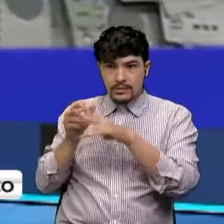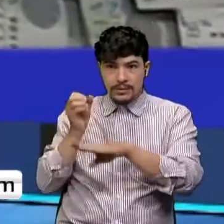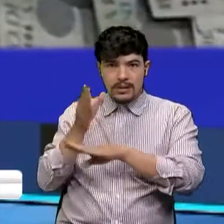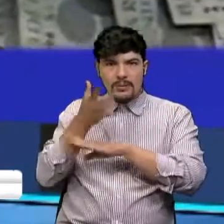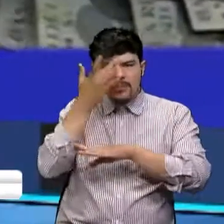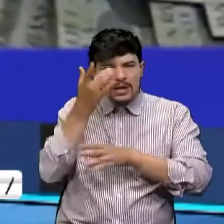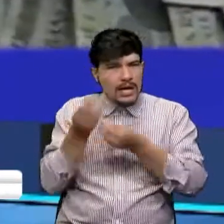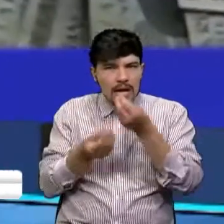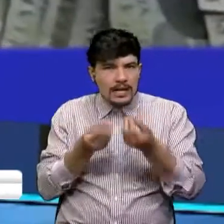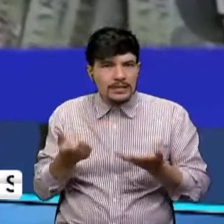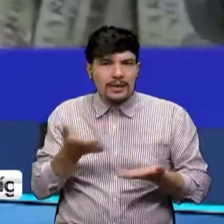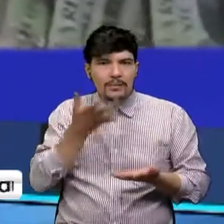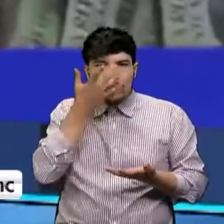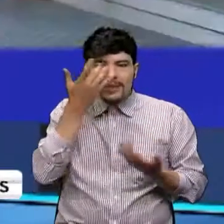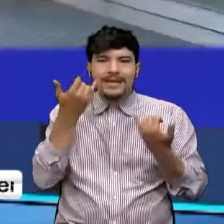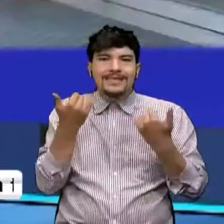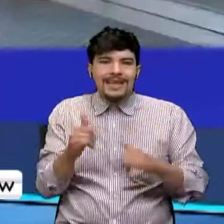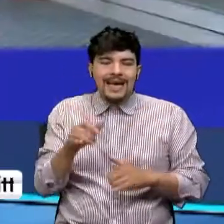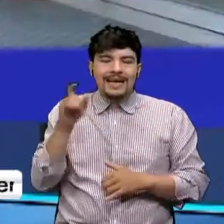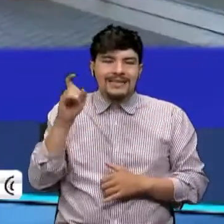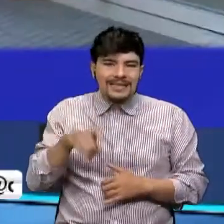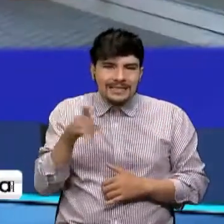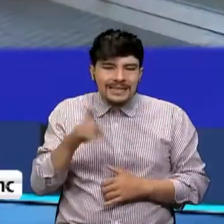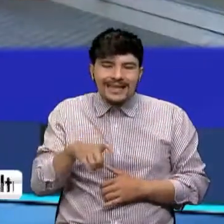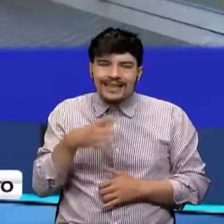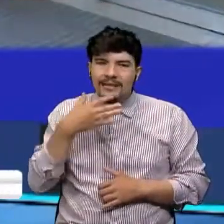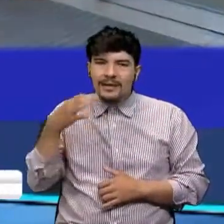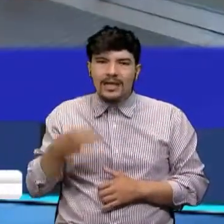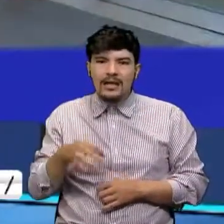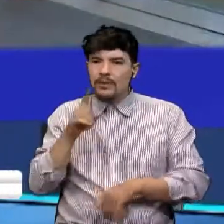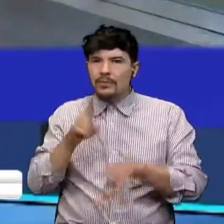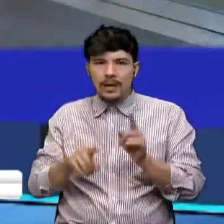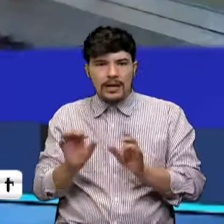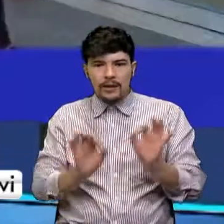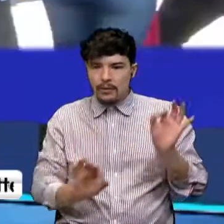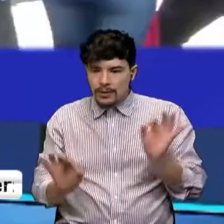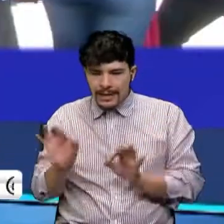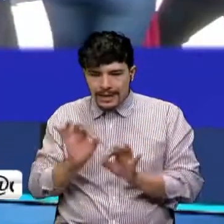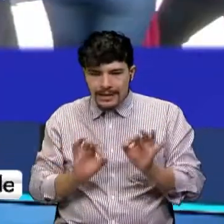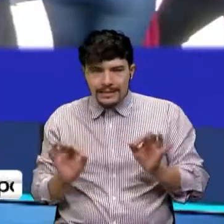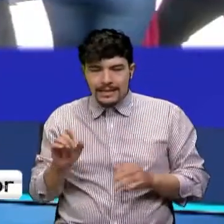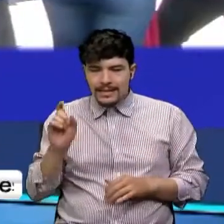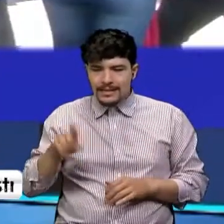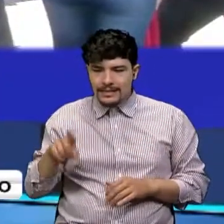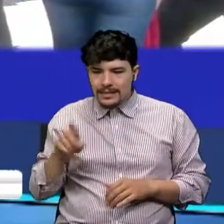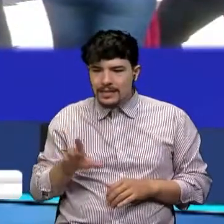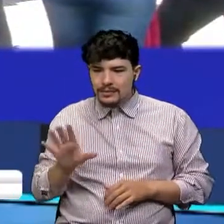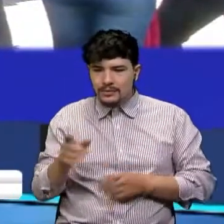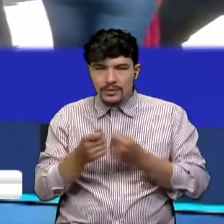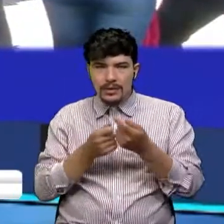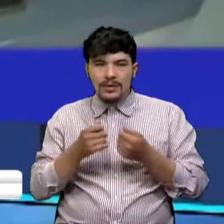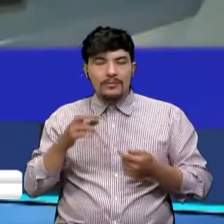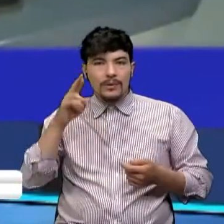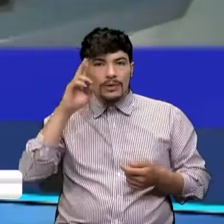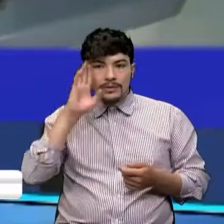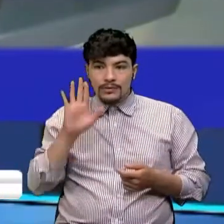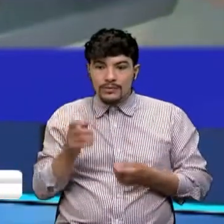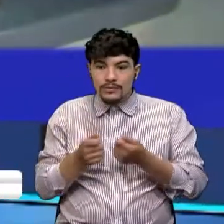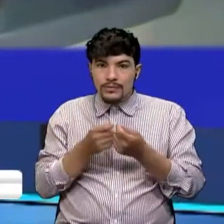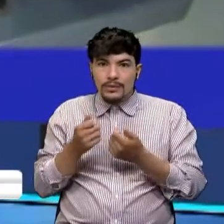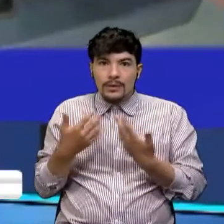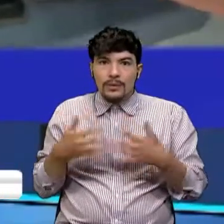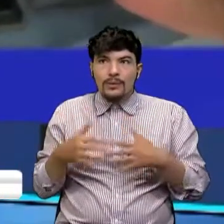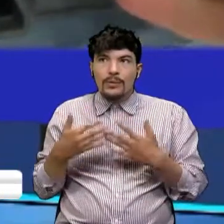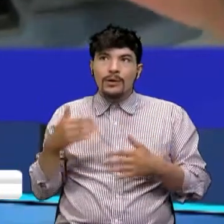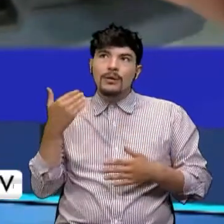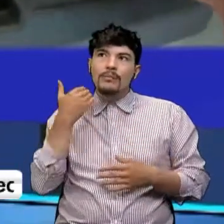hace porque ya tiene una necesidad latente, no ha logrado organizar sus finanzas y por consiguiente las finanzas le cogieron la